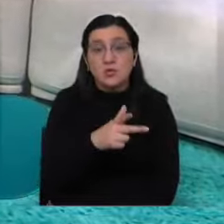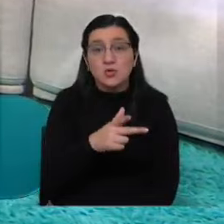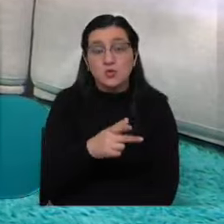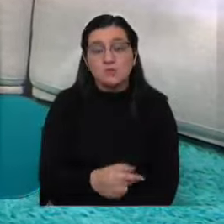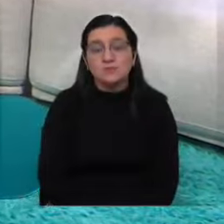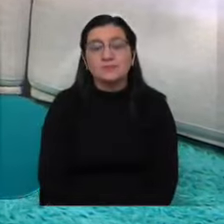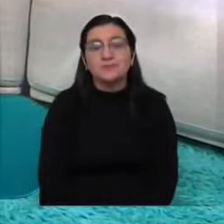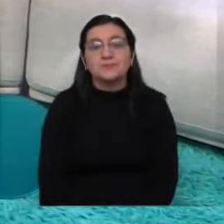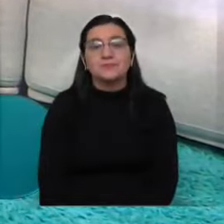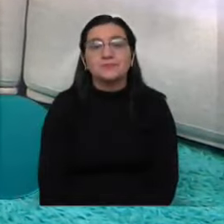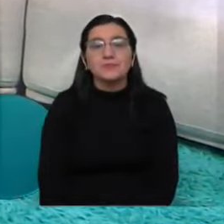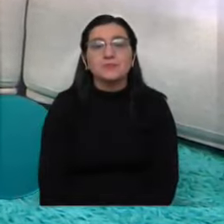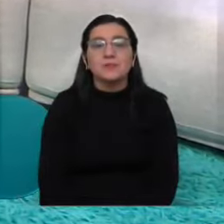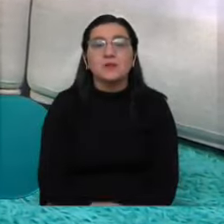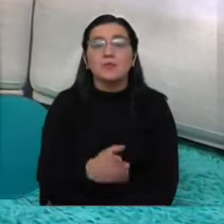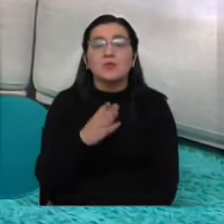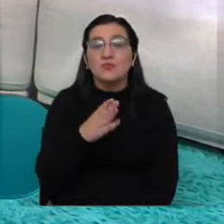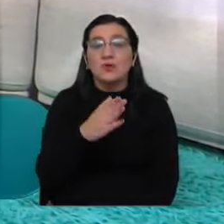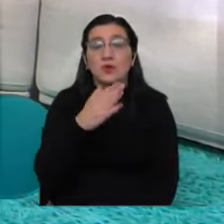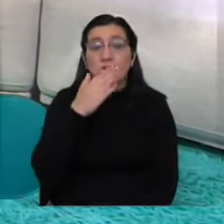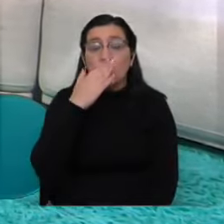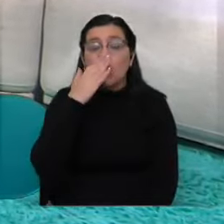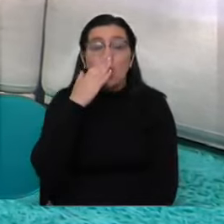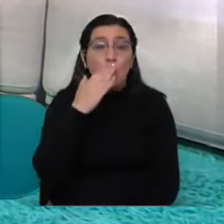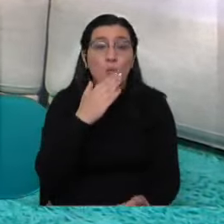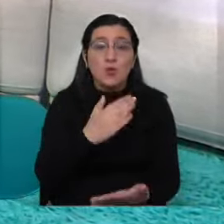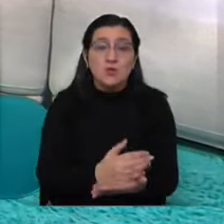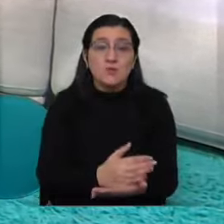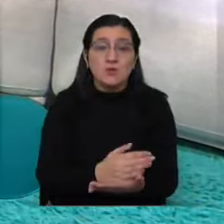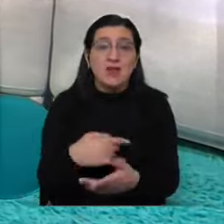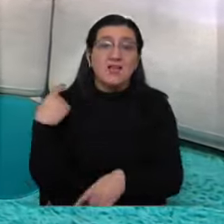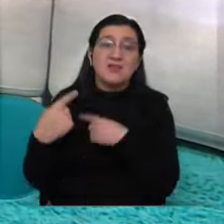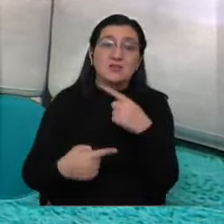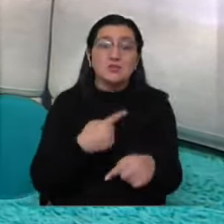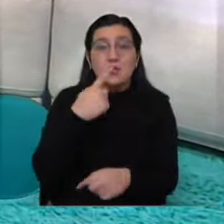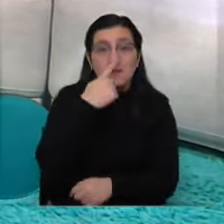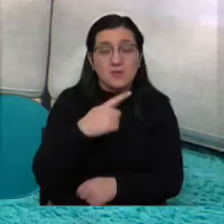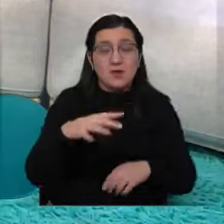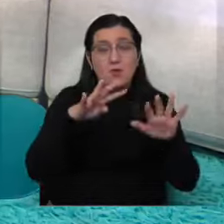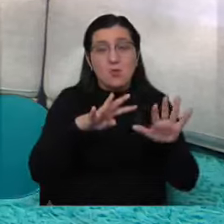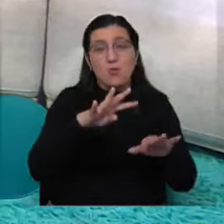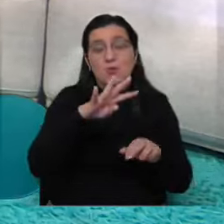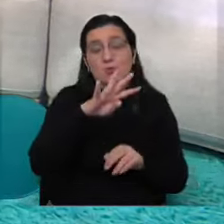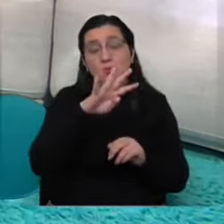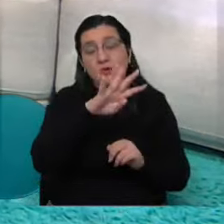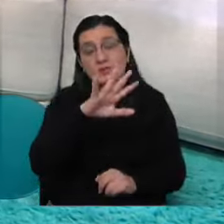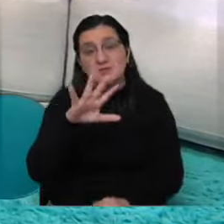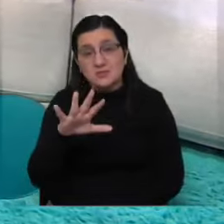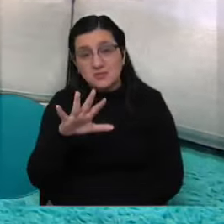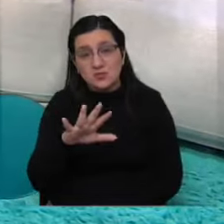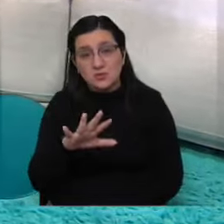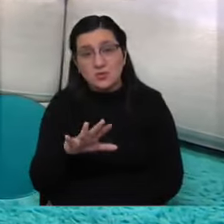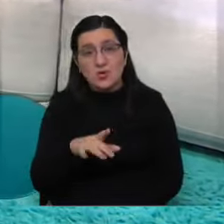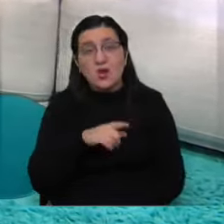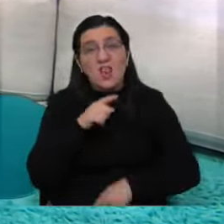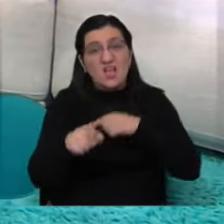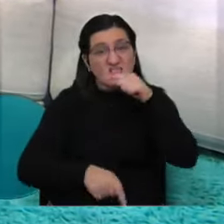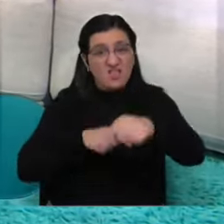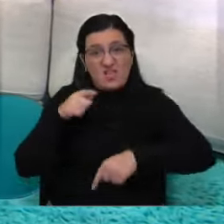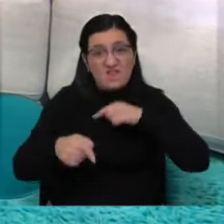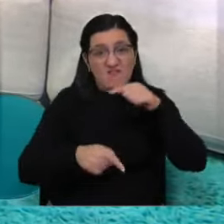poco de eso pero fue el último baldazo de tierra no O sea la generación del 45 bened y todos ellos un poco la la atacaron